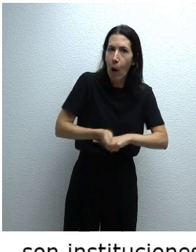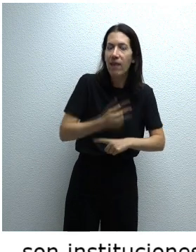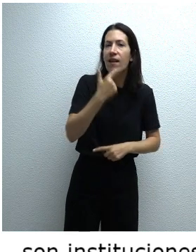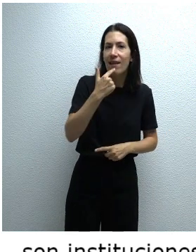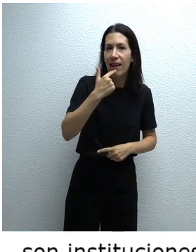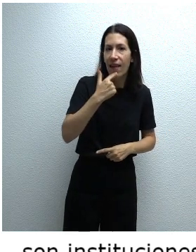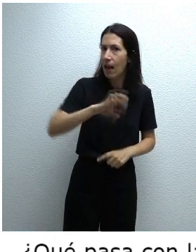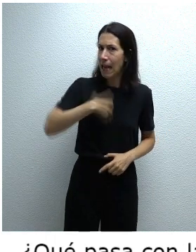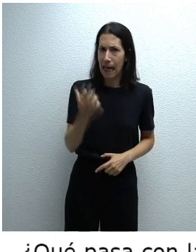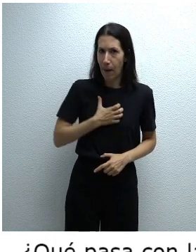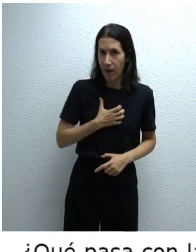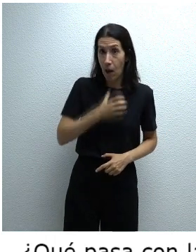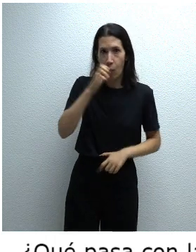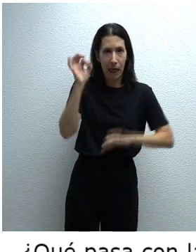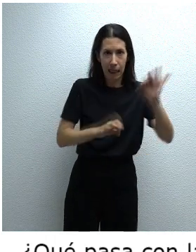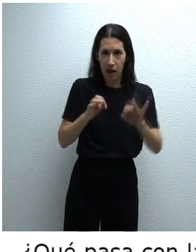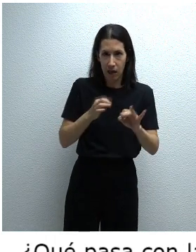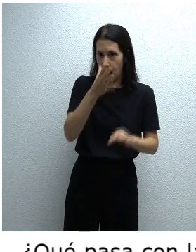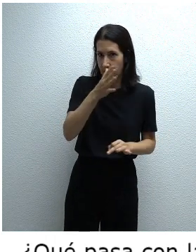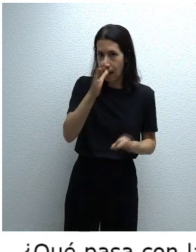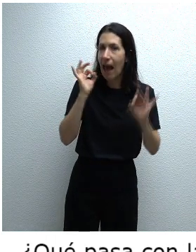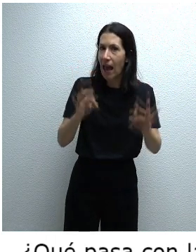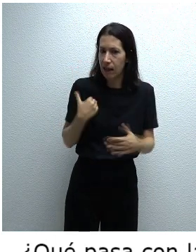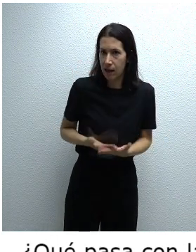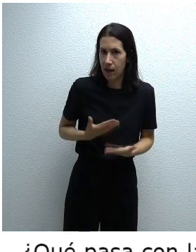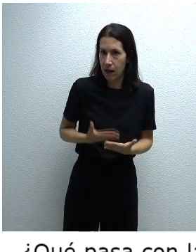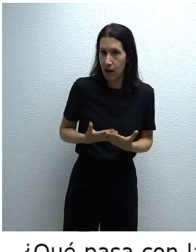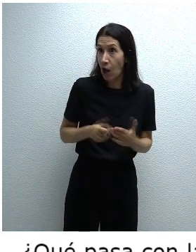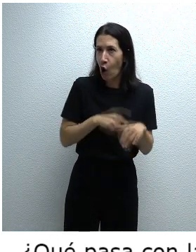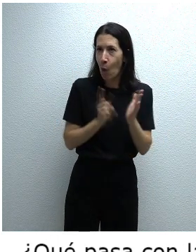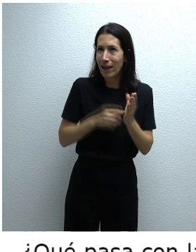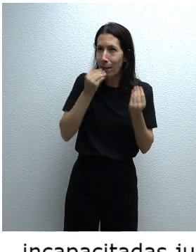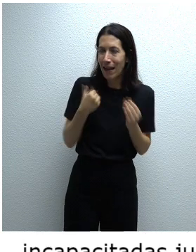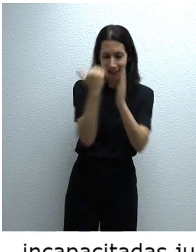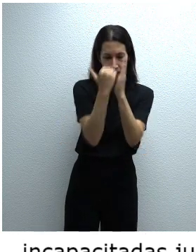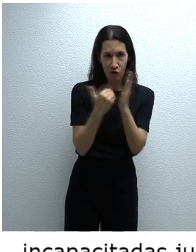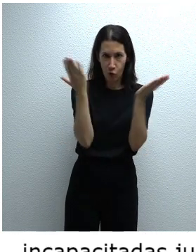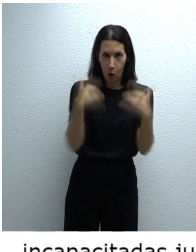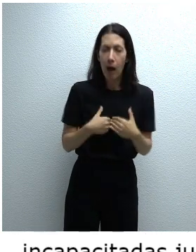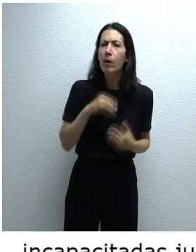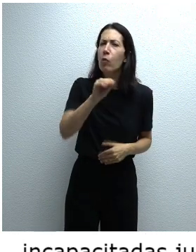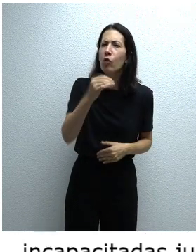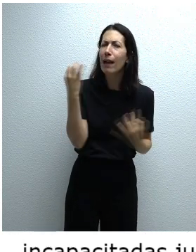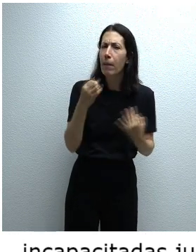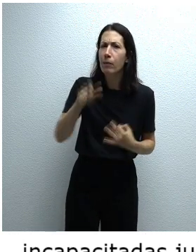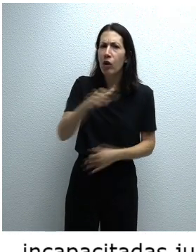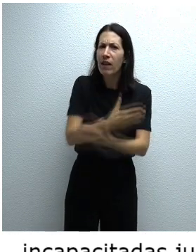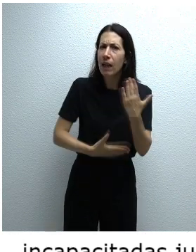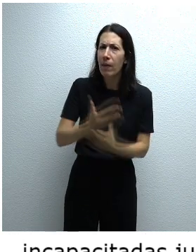las estadísticas son de aquella manera, que no las tenemos al 100%. ¿Qué pasa con las personas con discapacidad